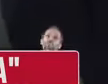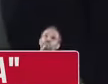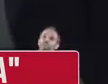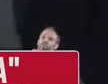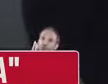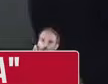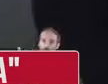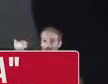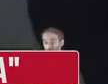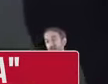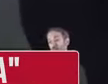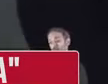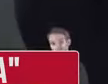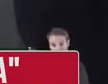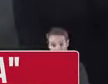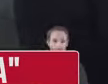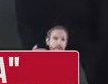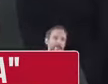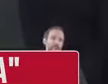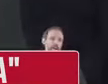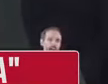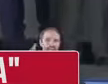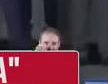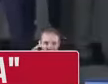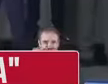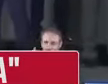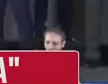néstor o mi suegra la abuela de los chicos se la cantaba máximo